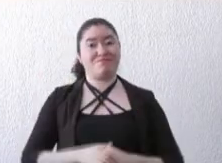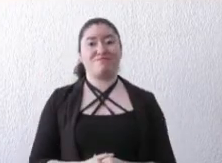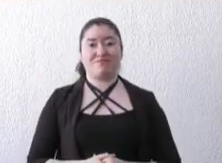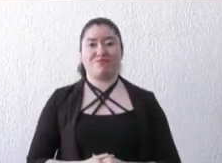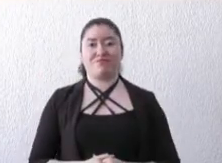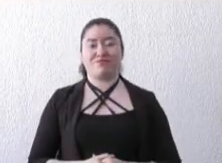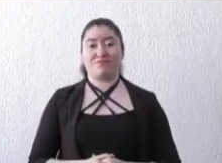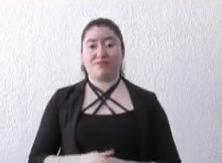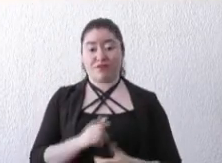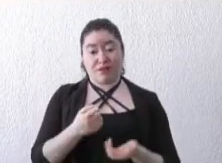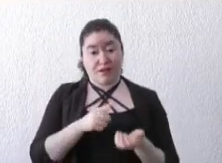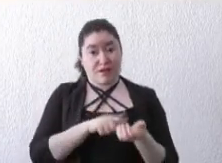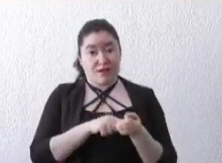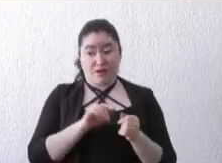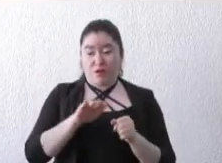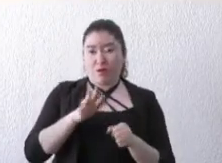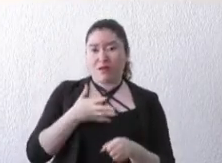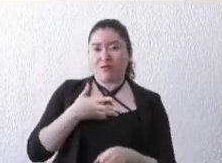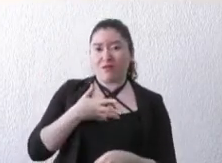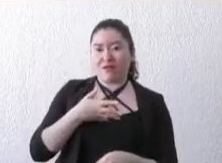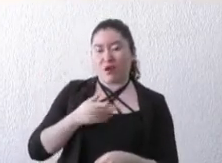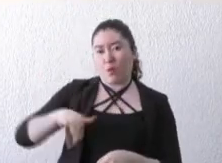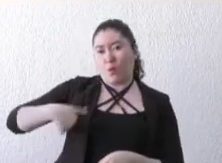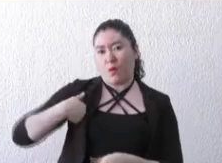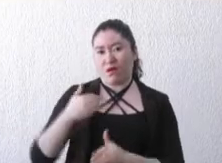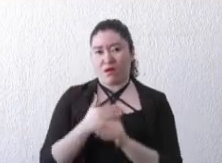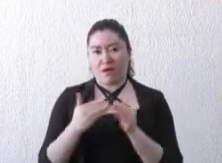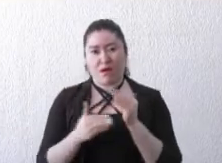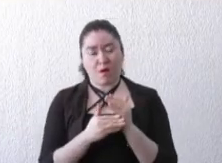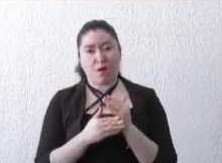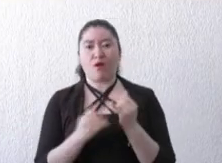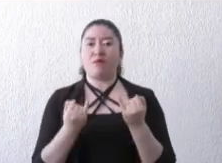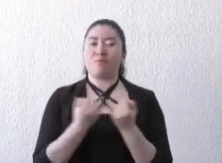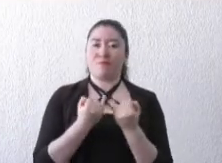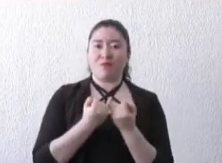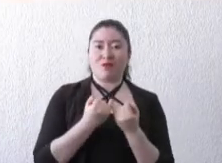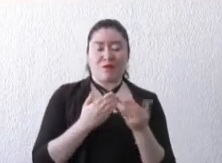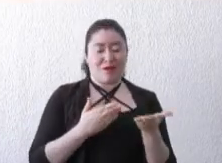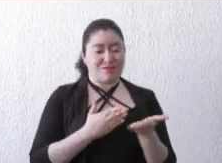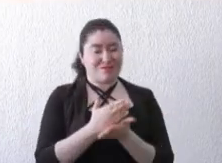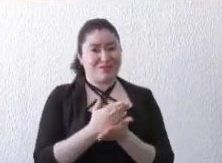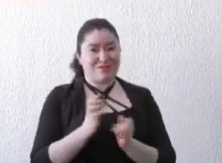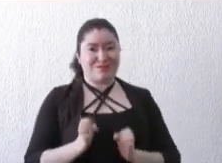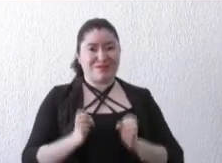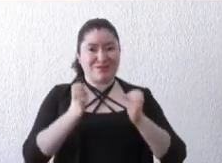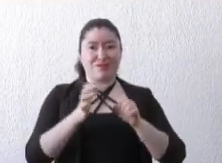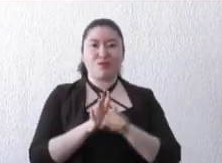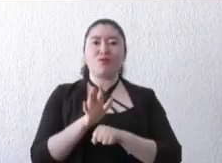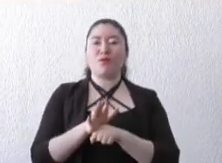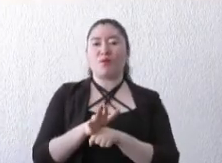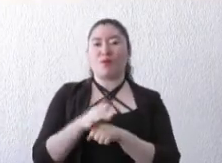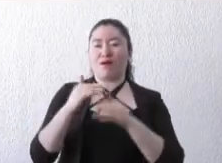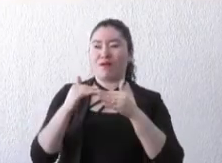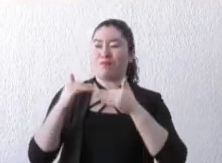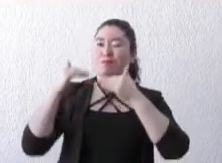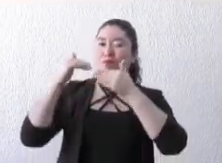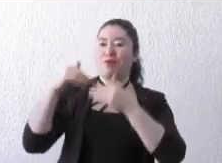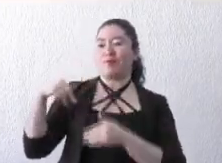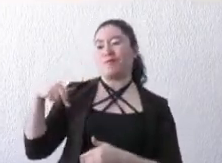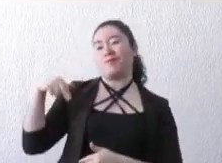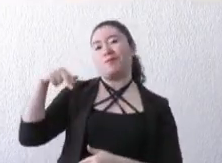de bodegas, de cocina, y también tiene un acceso al edificio, esta explanada techumbre.